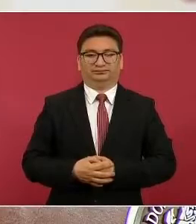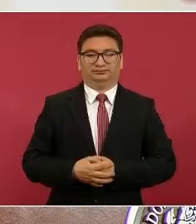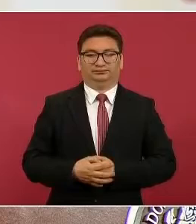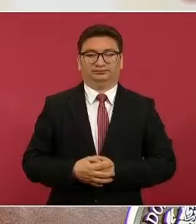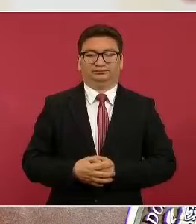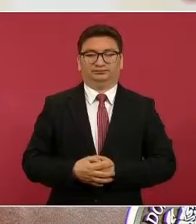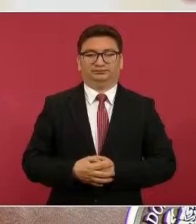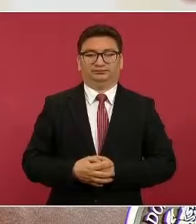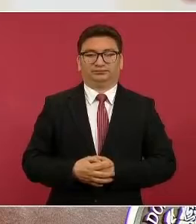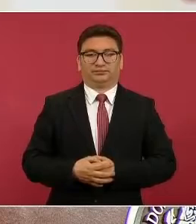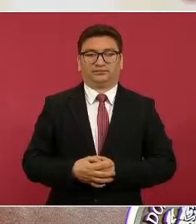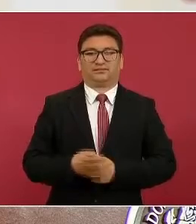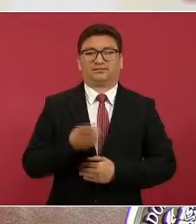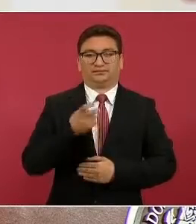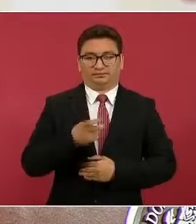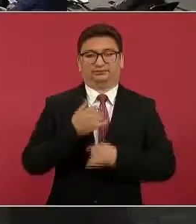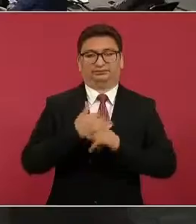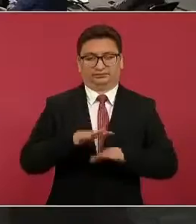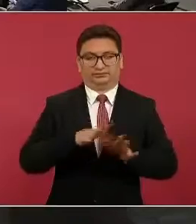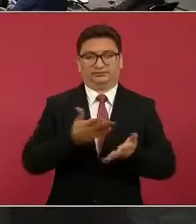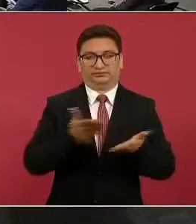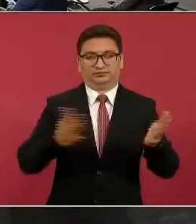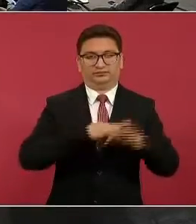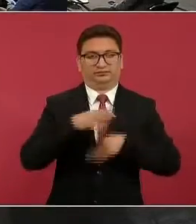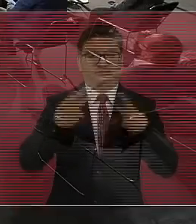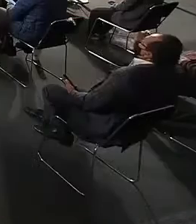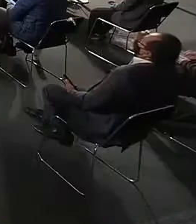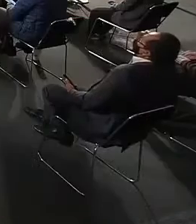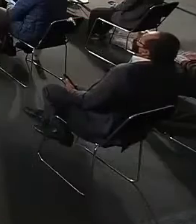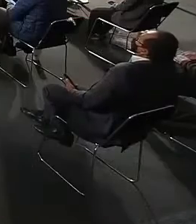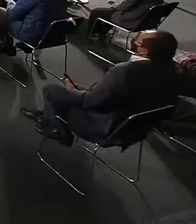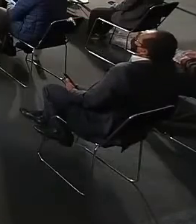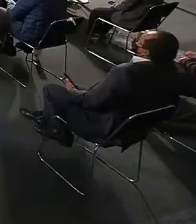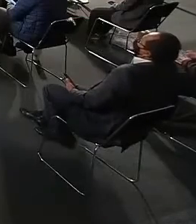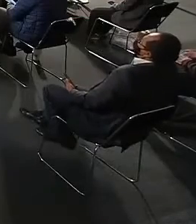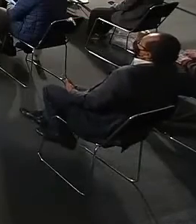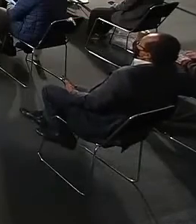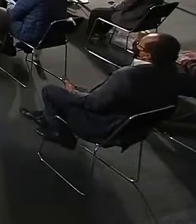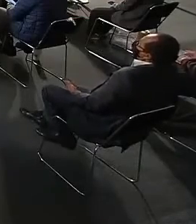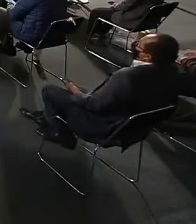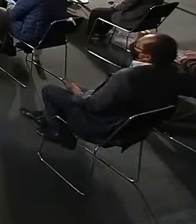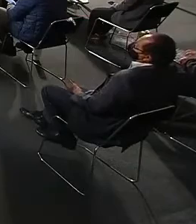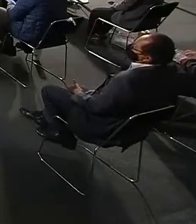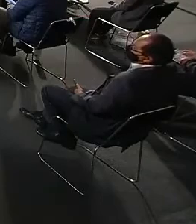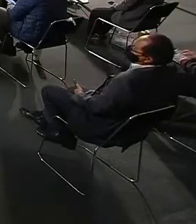información para toda la gente, para el pueblo de México, de las cosas